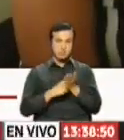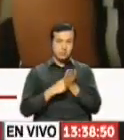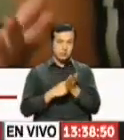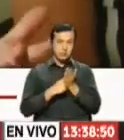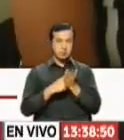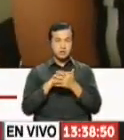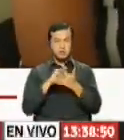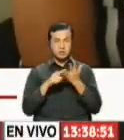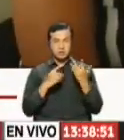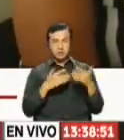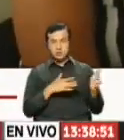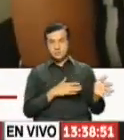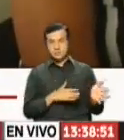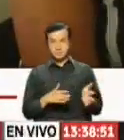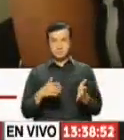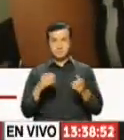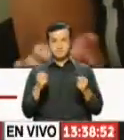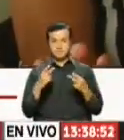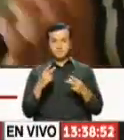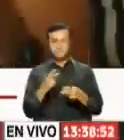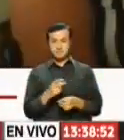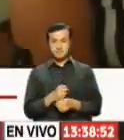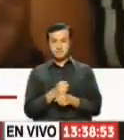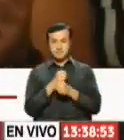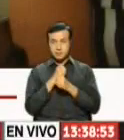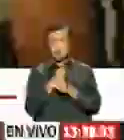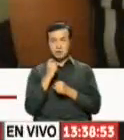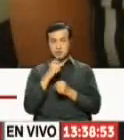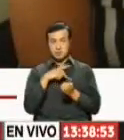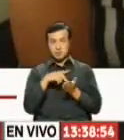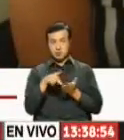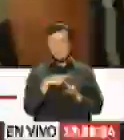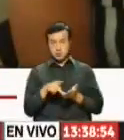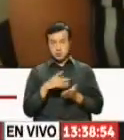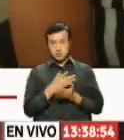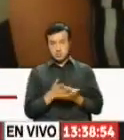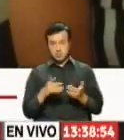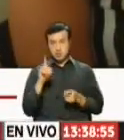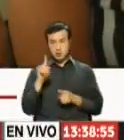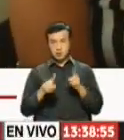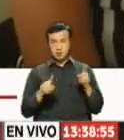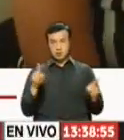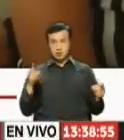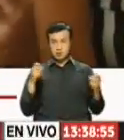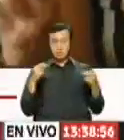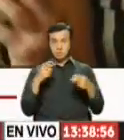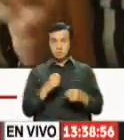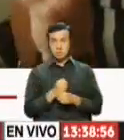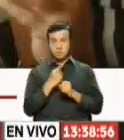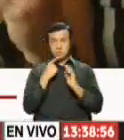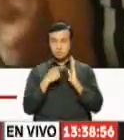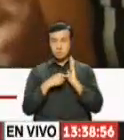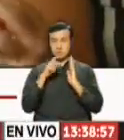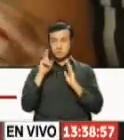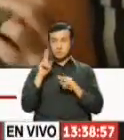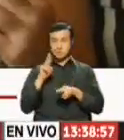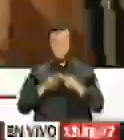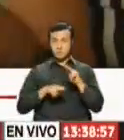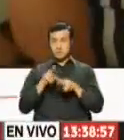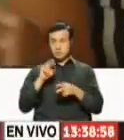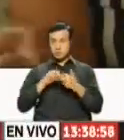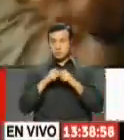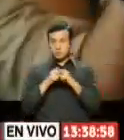negociaciones que tienes con las aseguradoras, y las aseguradoras te tienen que ir pagando. En muchas de esas hay aseguradoras, por ejemplo, que con obras con